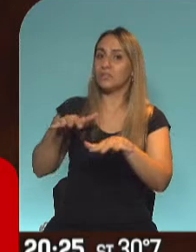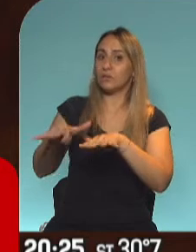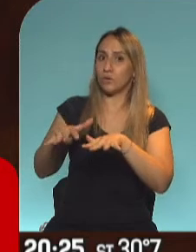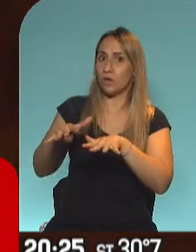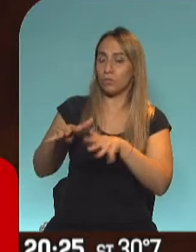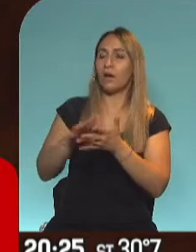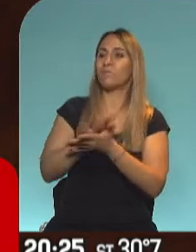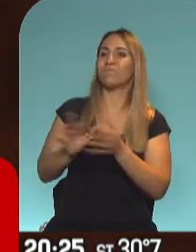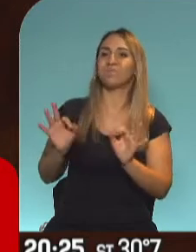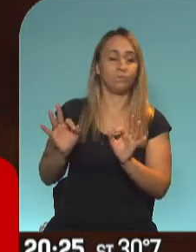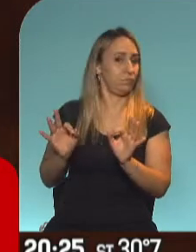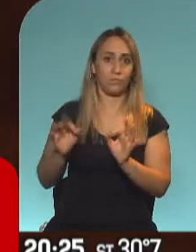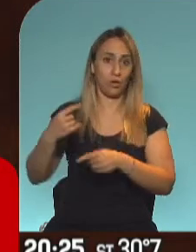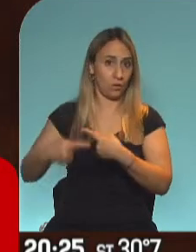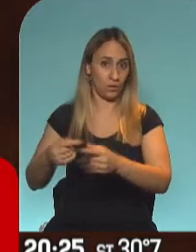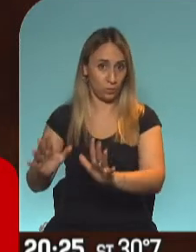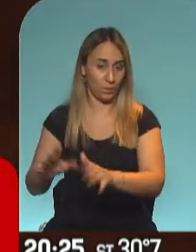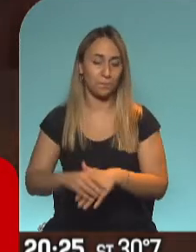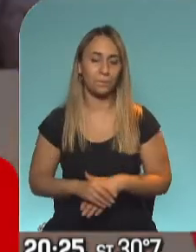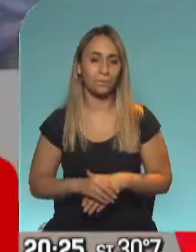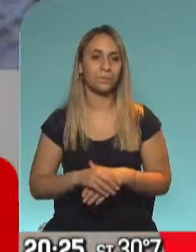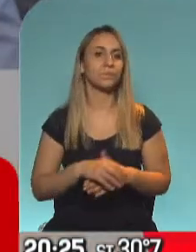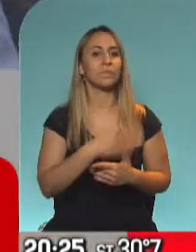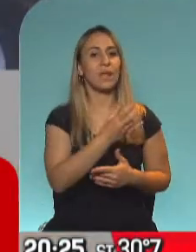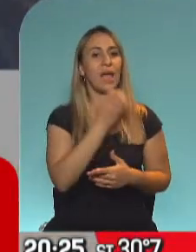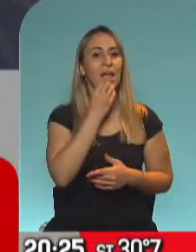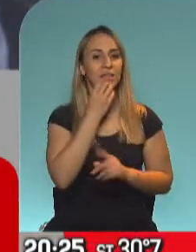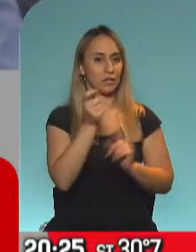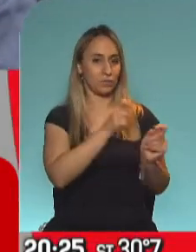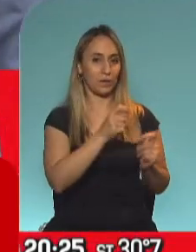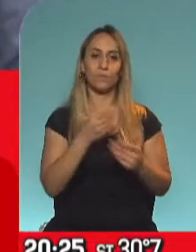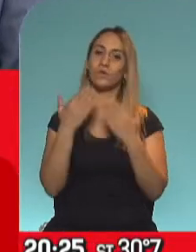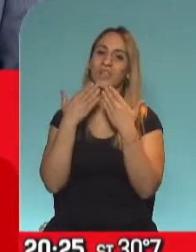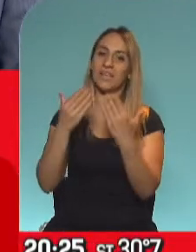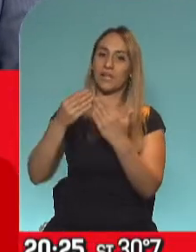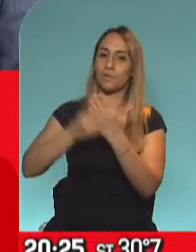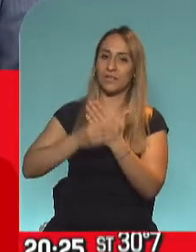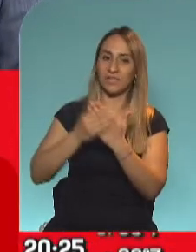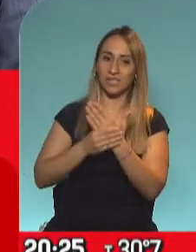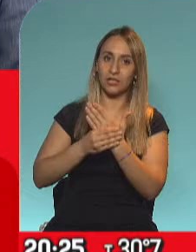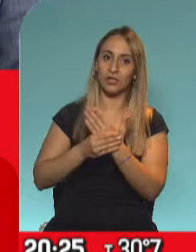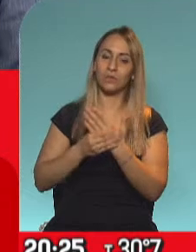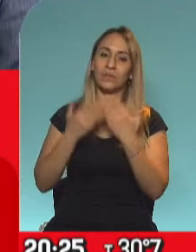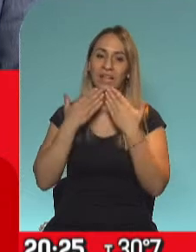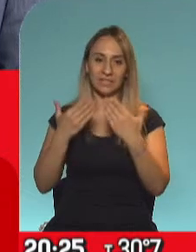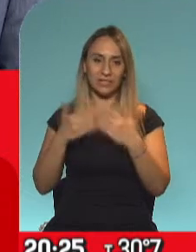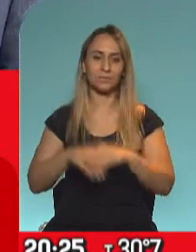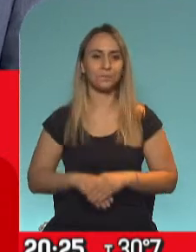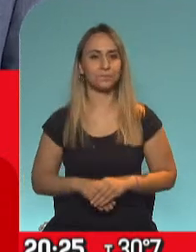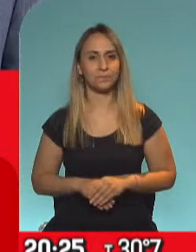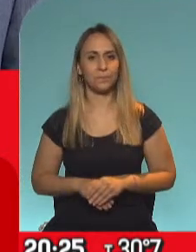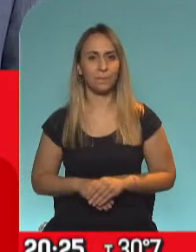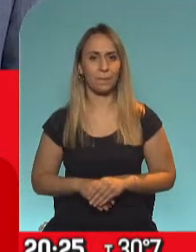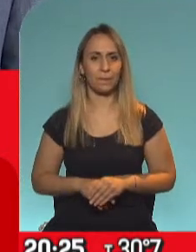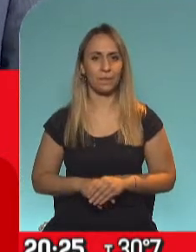cuidándonos. Ariel, el ministro de Salud, te está escuchando. Gracias, Gabriel. Buenas noches, ministro. Le agradecemos, obviamente. Comienzo por